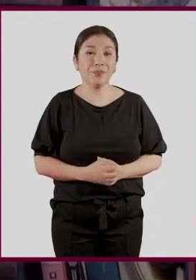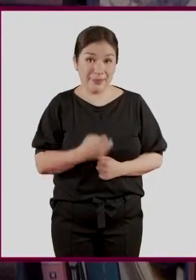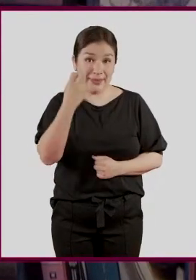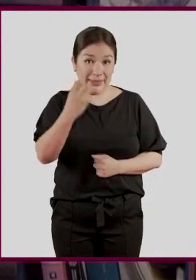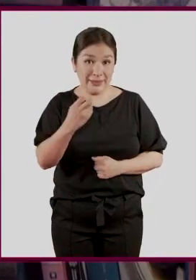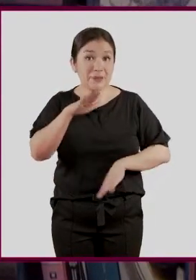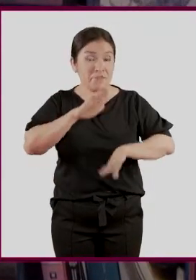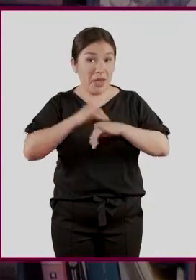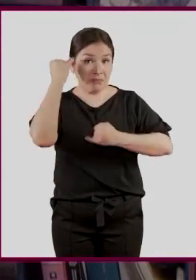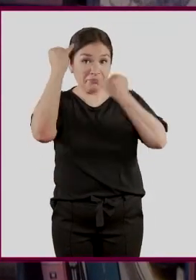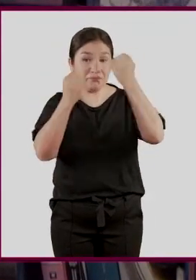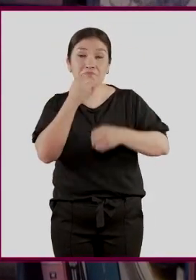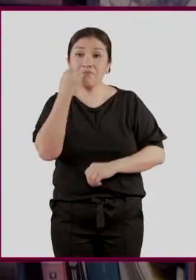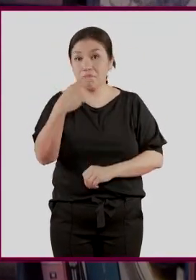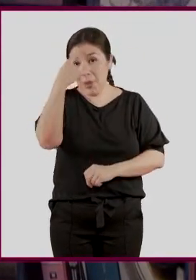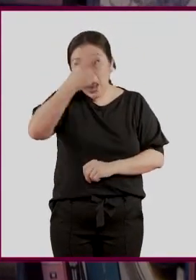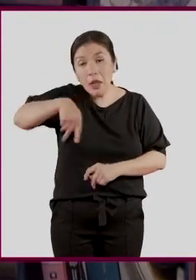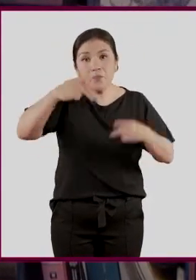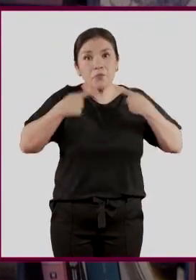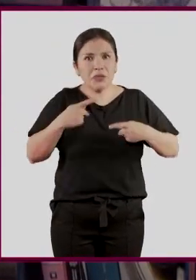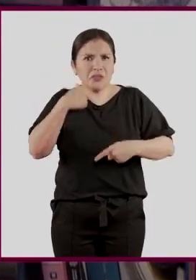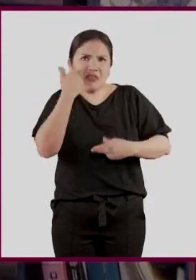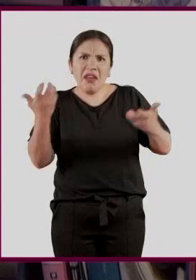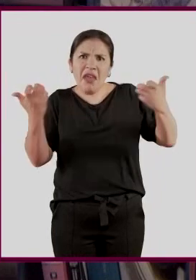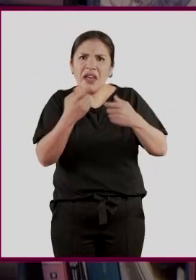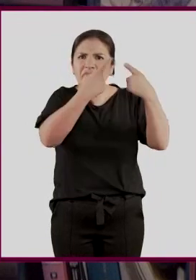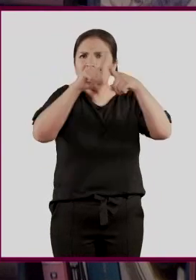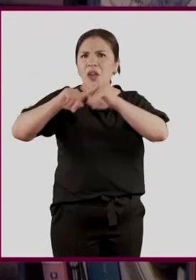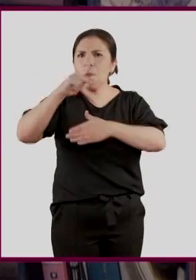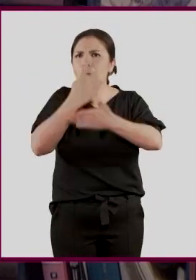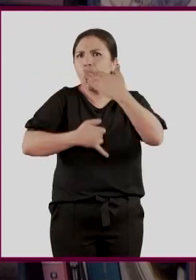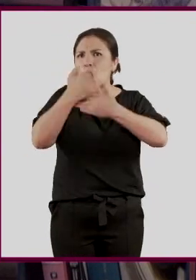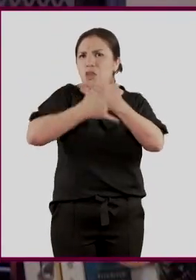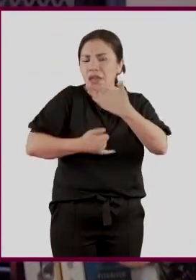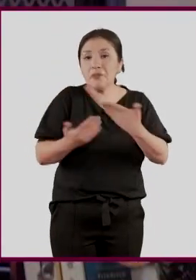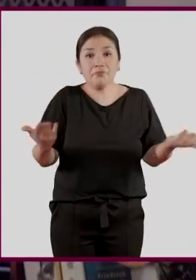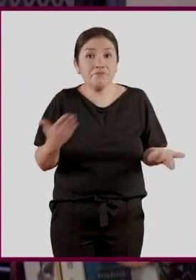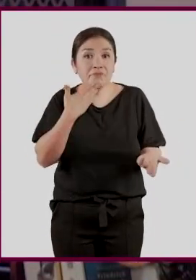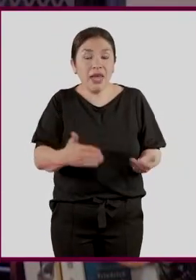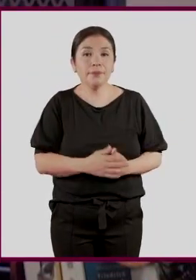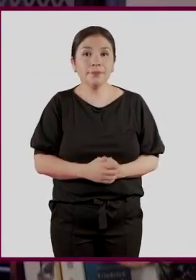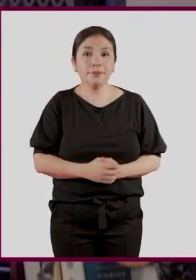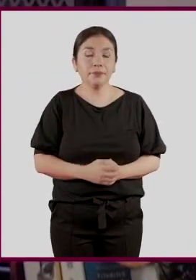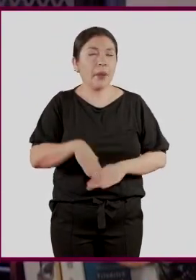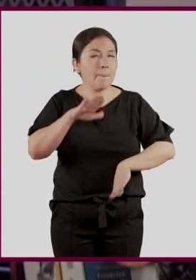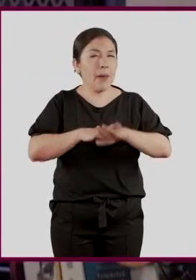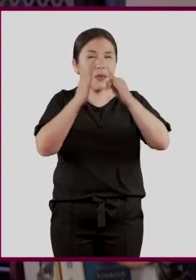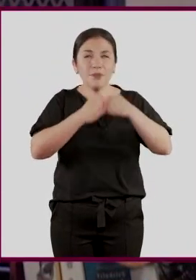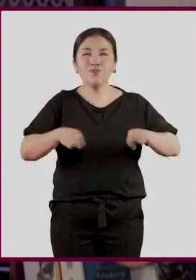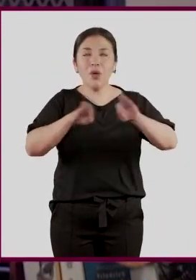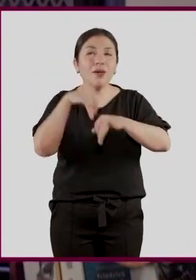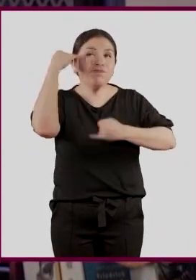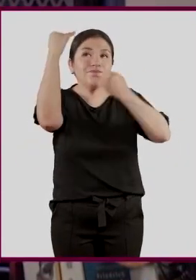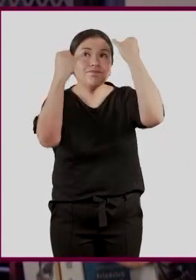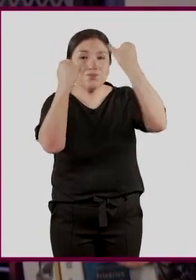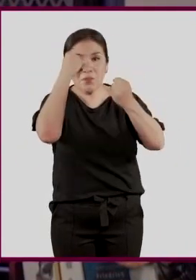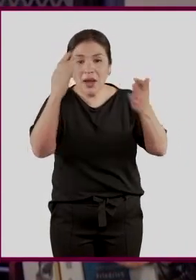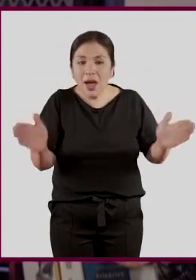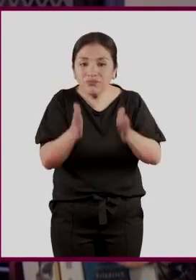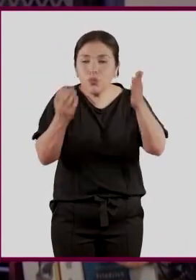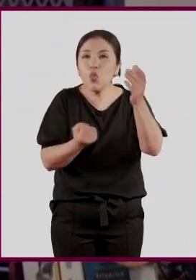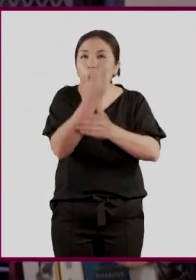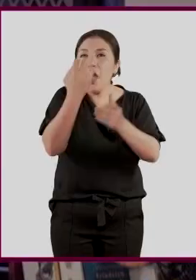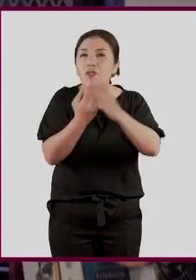es una gran iniciativa para gente que quiere colaborar con grandes proyectos cooperativos. El foco está en impulsar la creación de nuevas